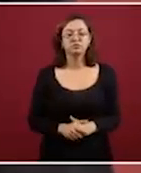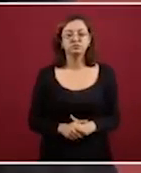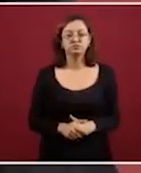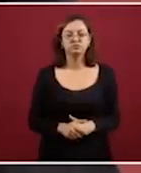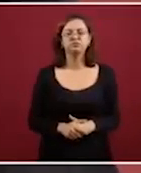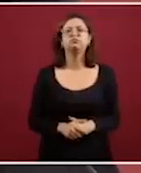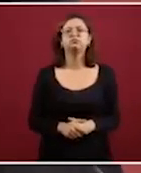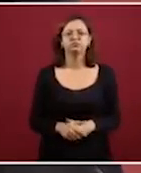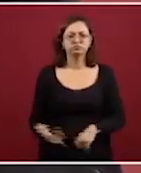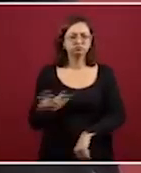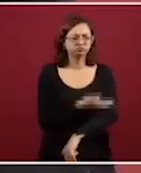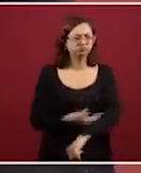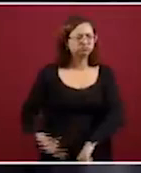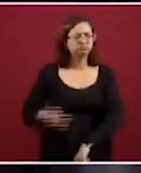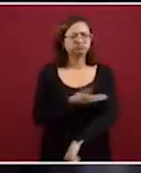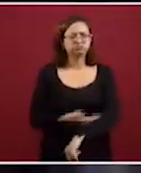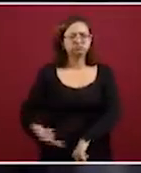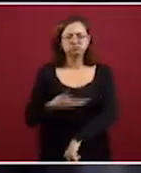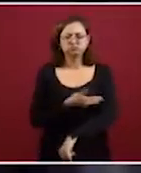bien